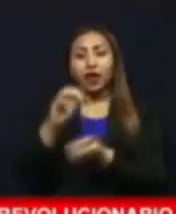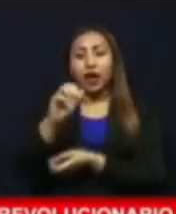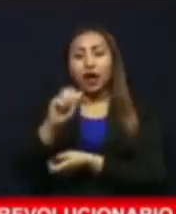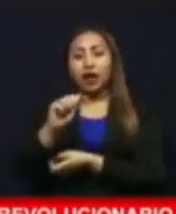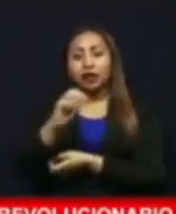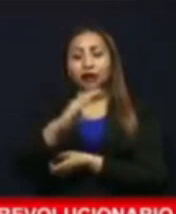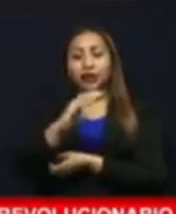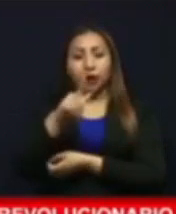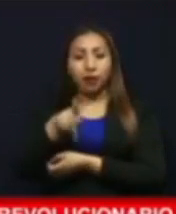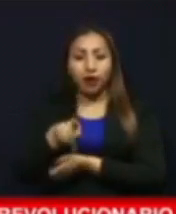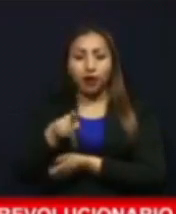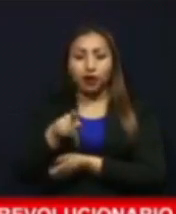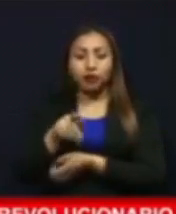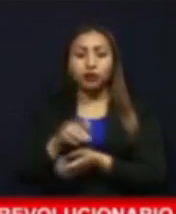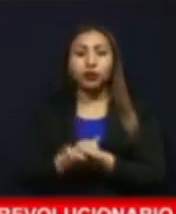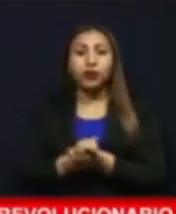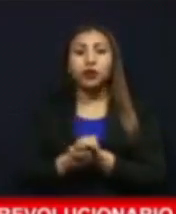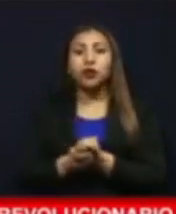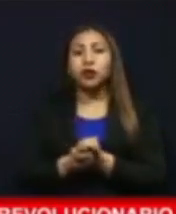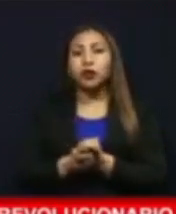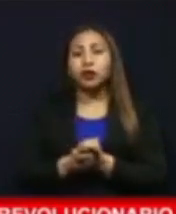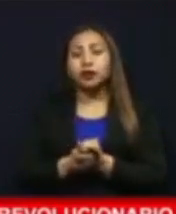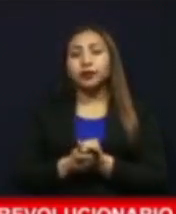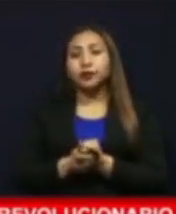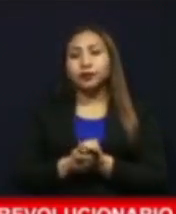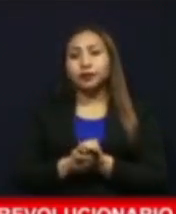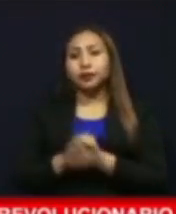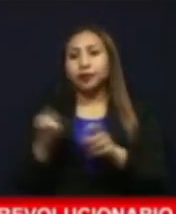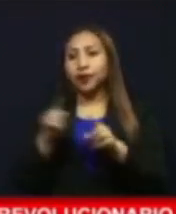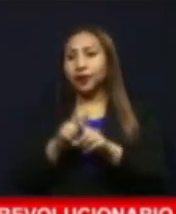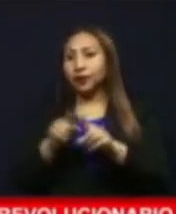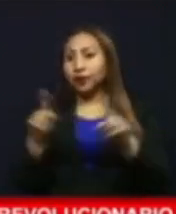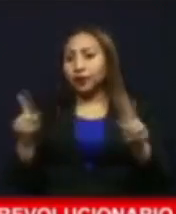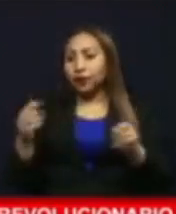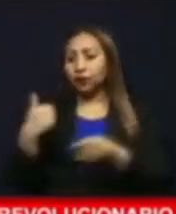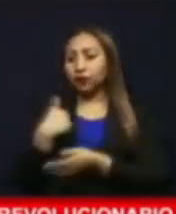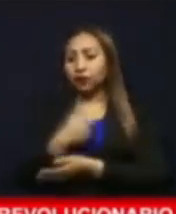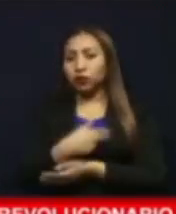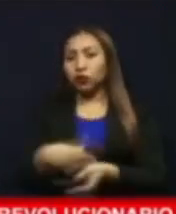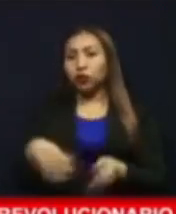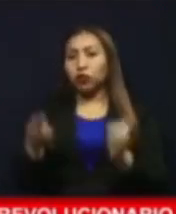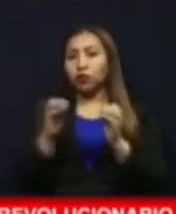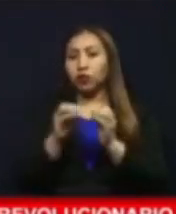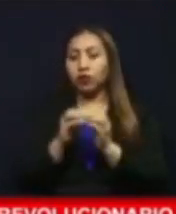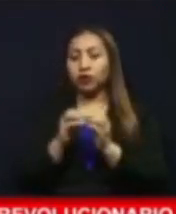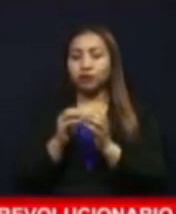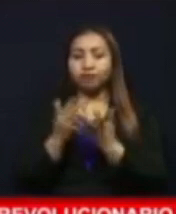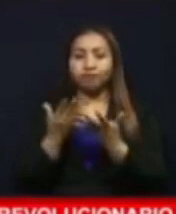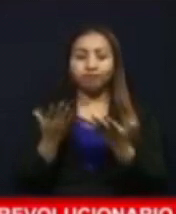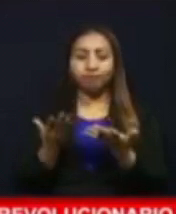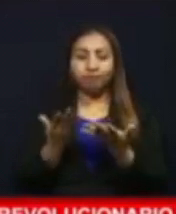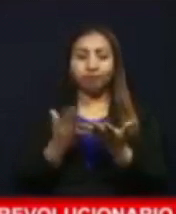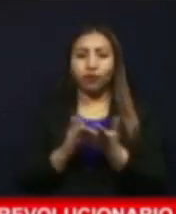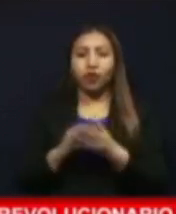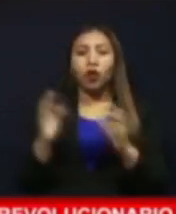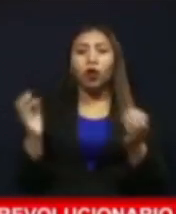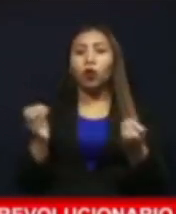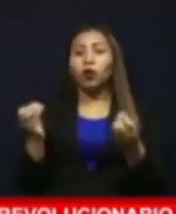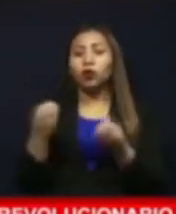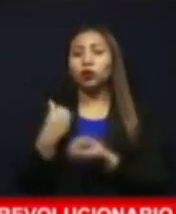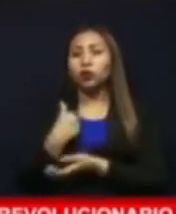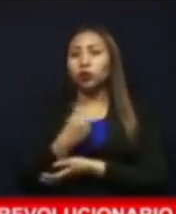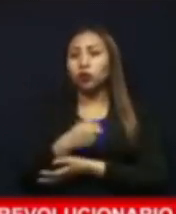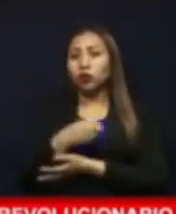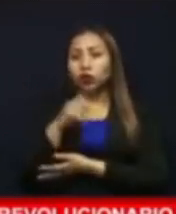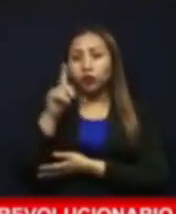mucho más allá y cuando se le pregunta a la pregunta número seis cuáles fueron las gerencias